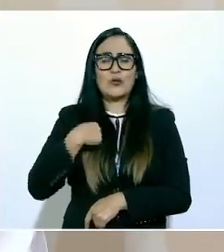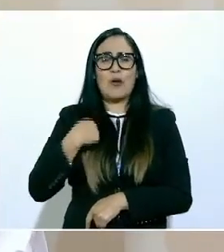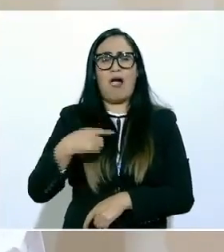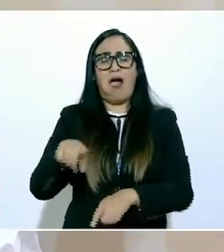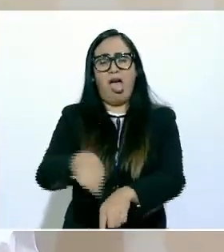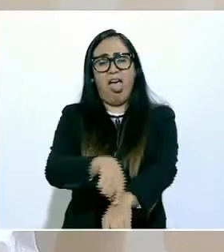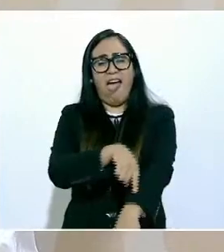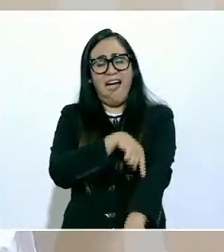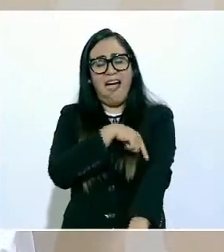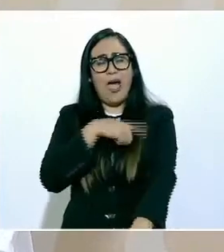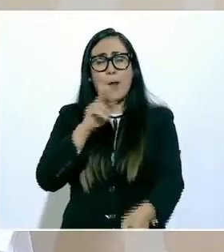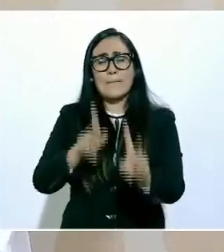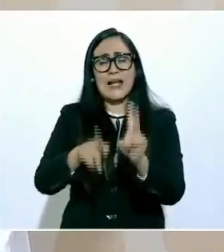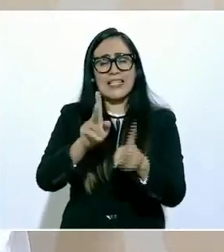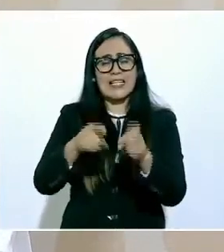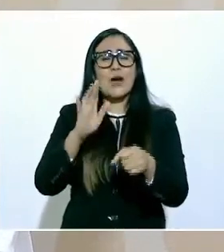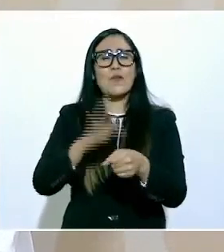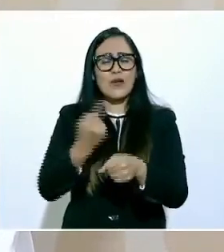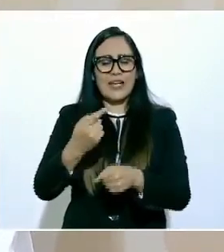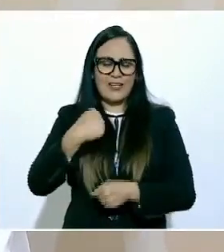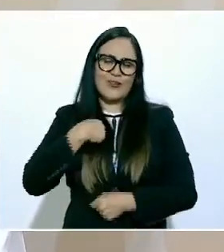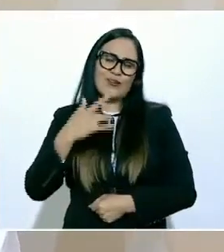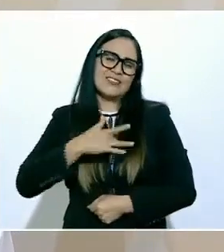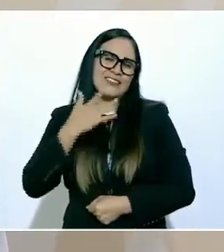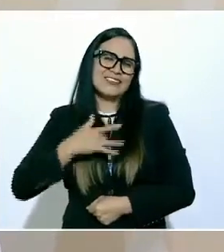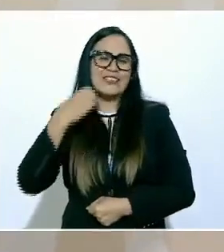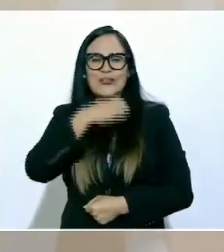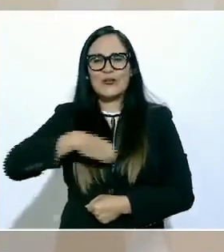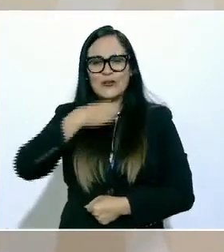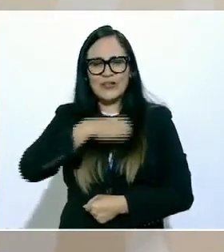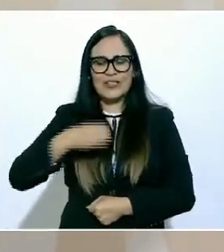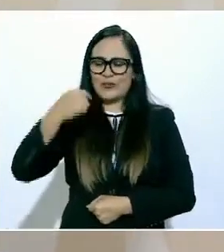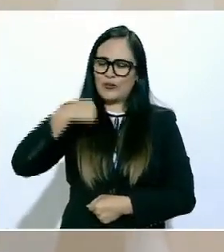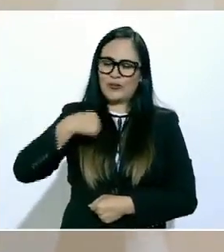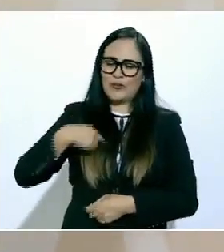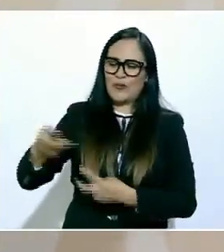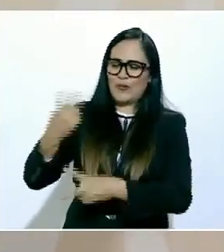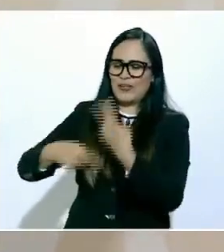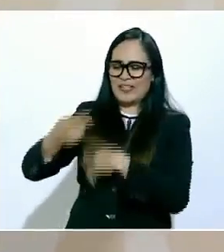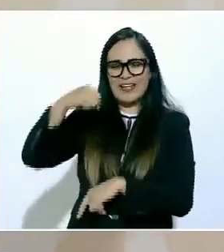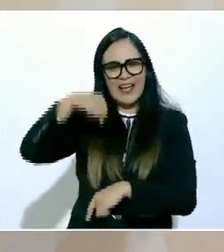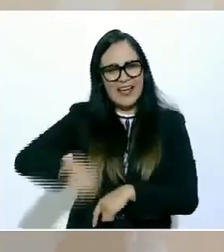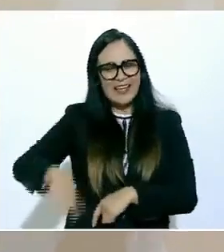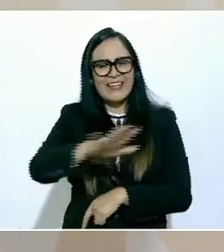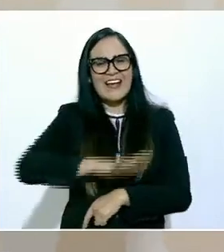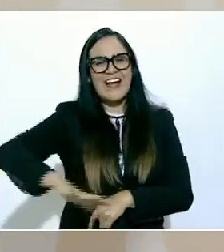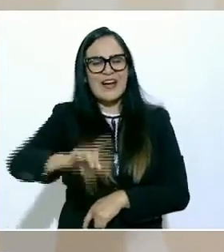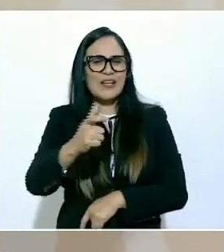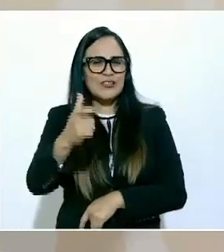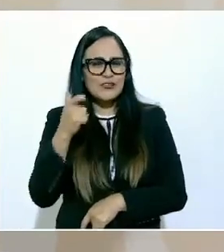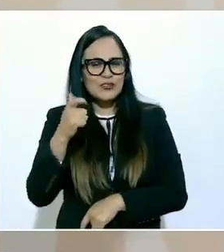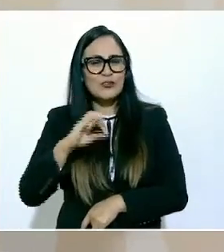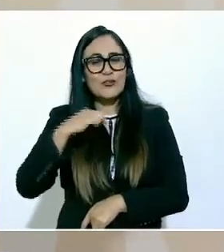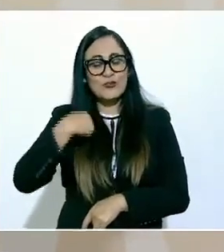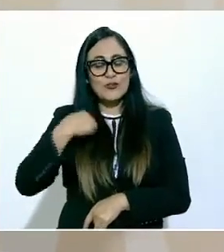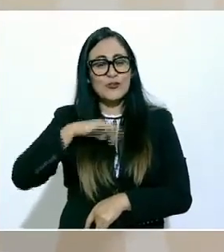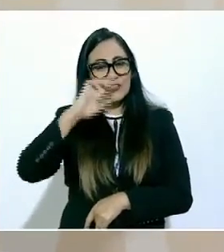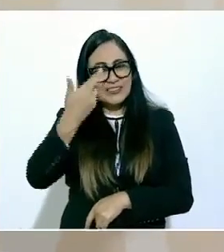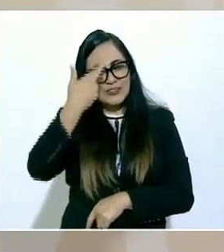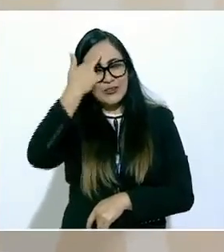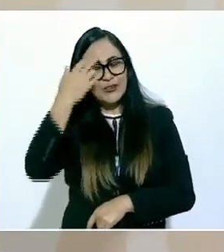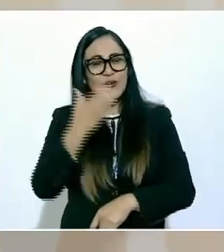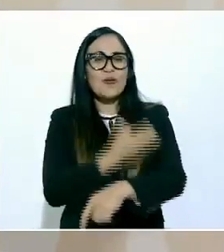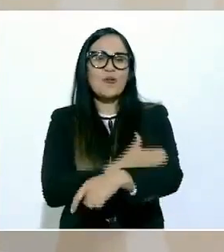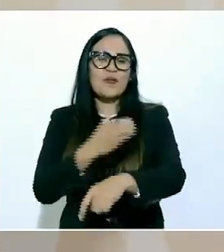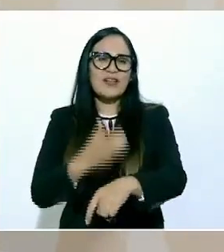intervención porque estoy contento de estar aquí en Xochimilco. Recuerdo al compañero